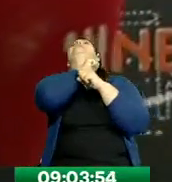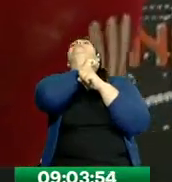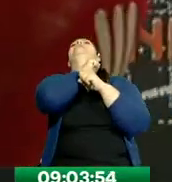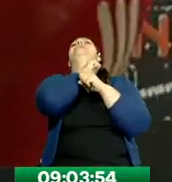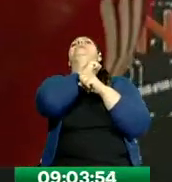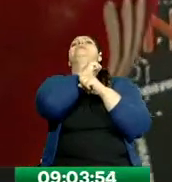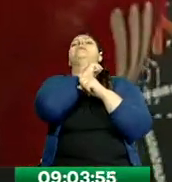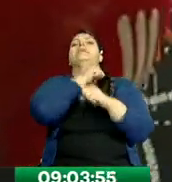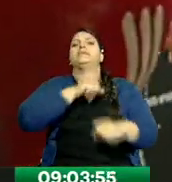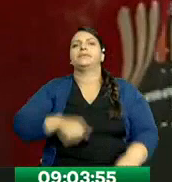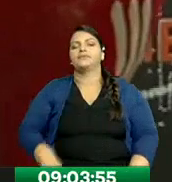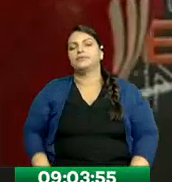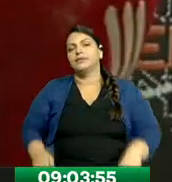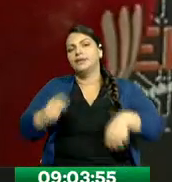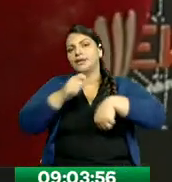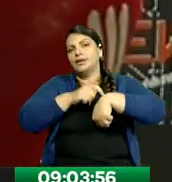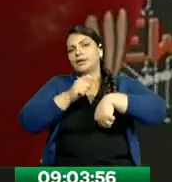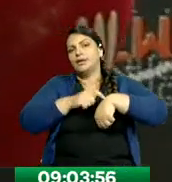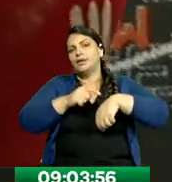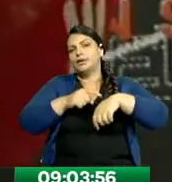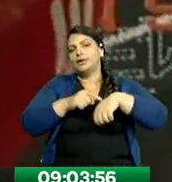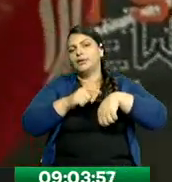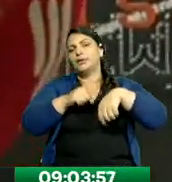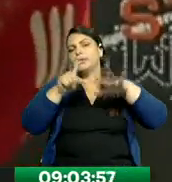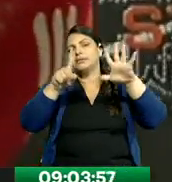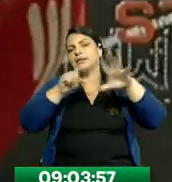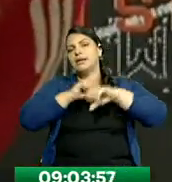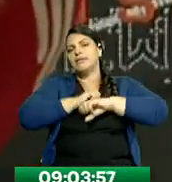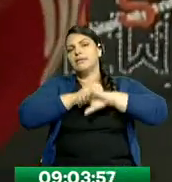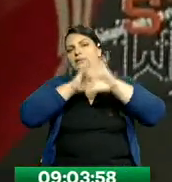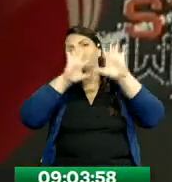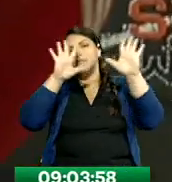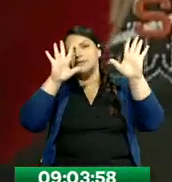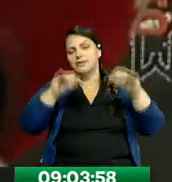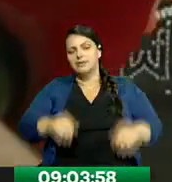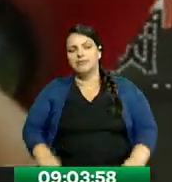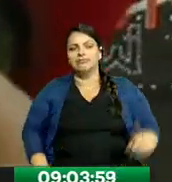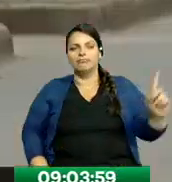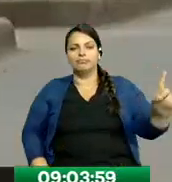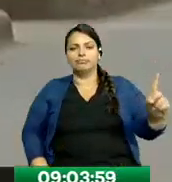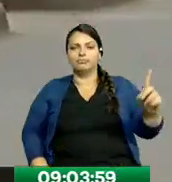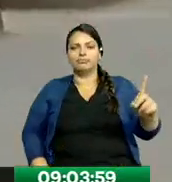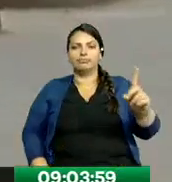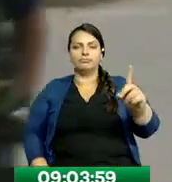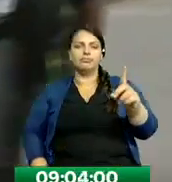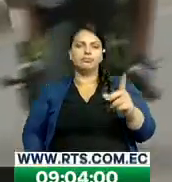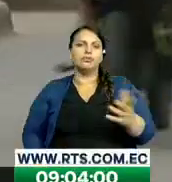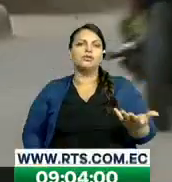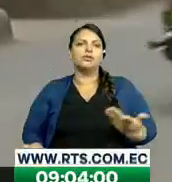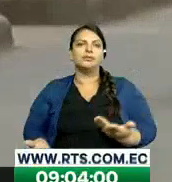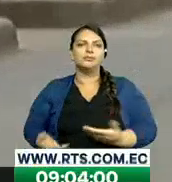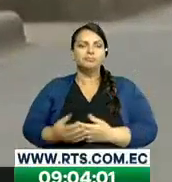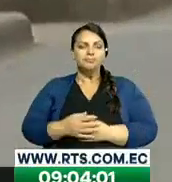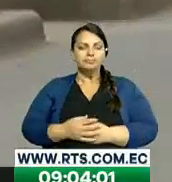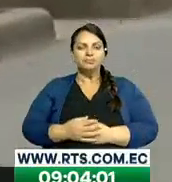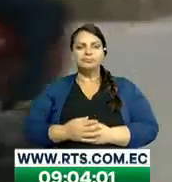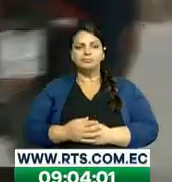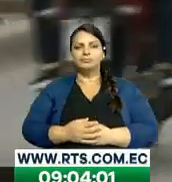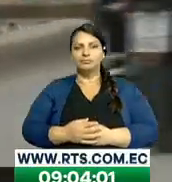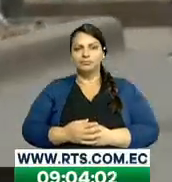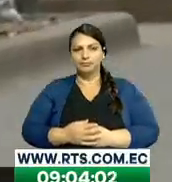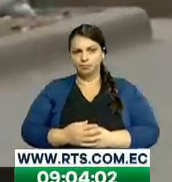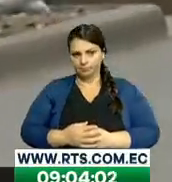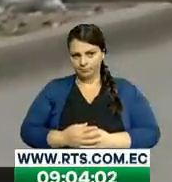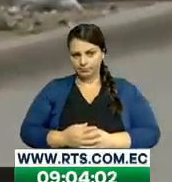El robo se dio a las 6 de la mañana de este último fin de semana del 2018, en el sector de Paraíso de la Flor, bloque